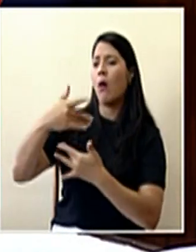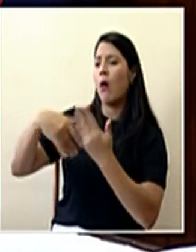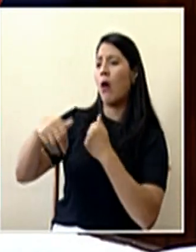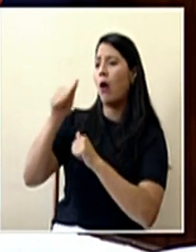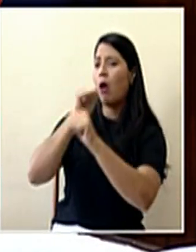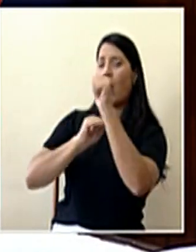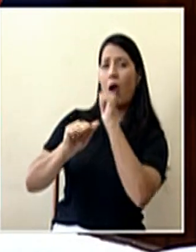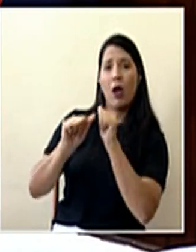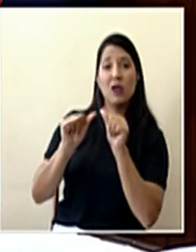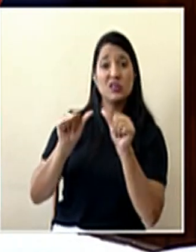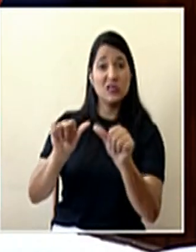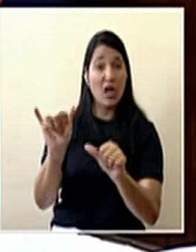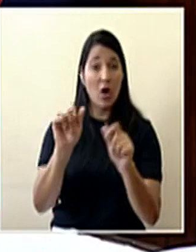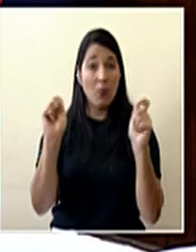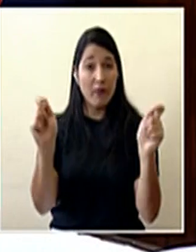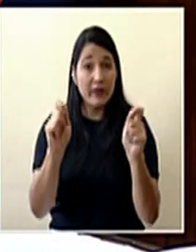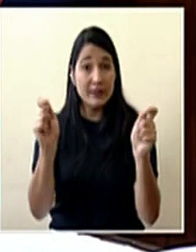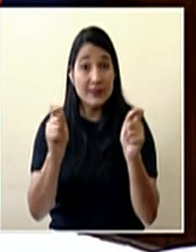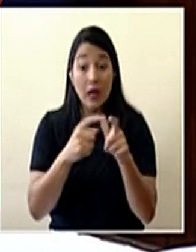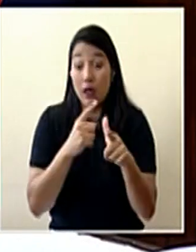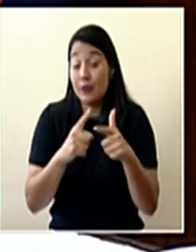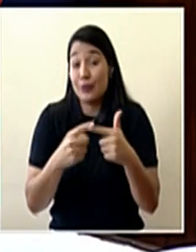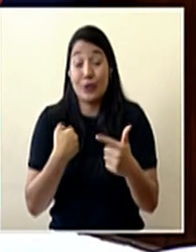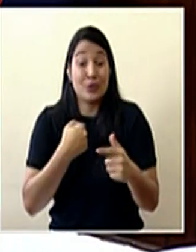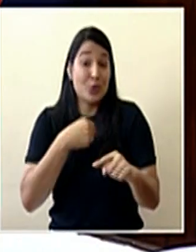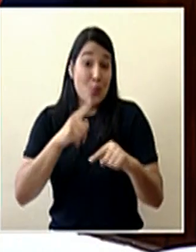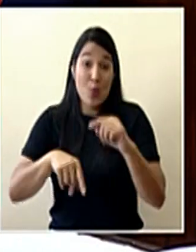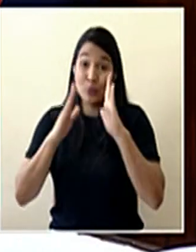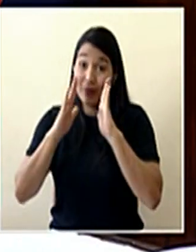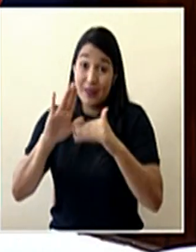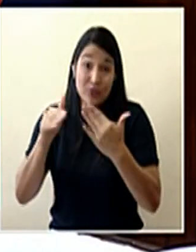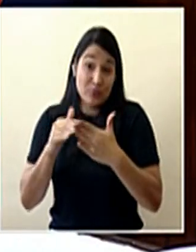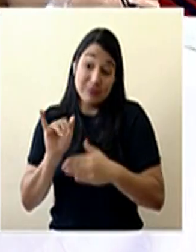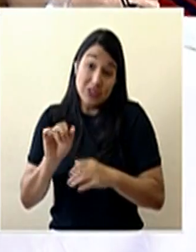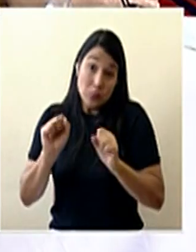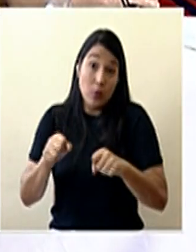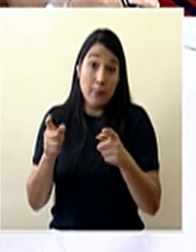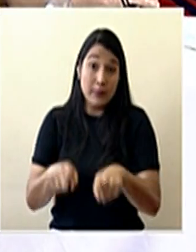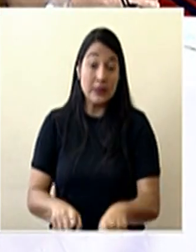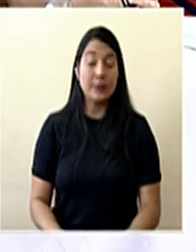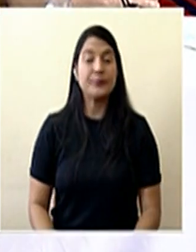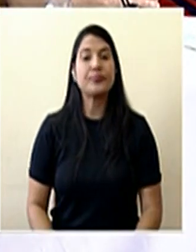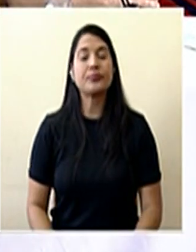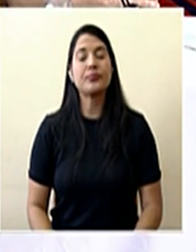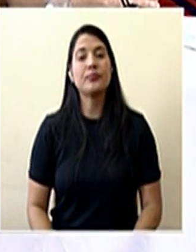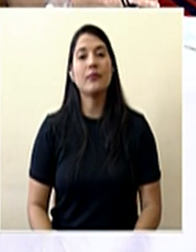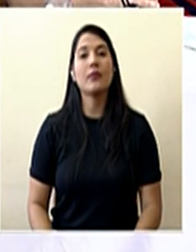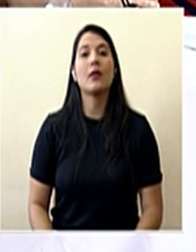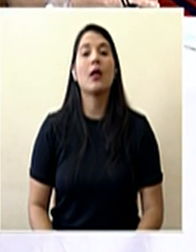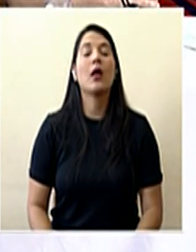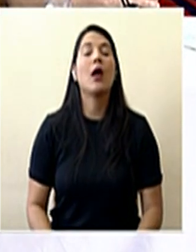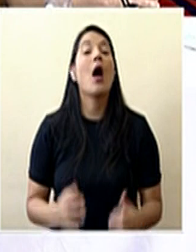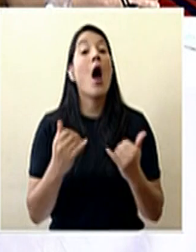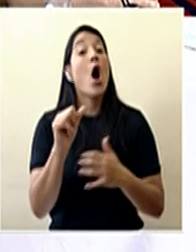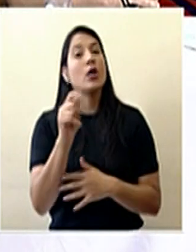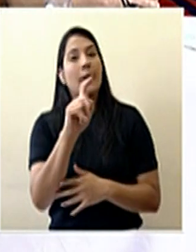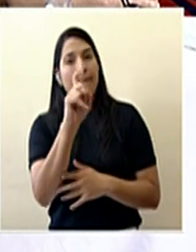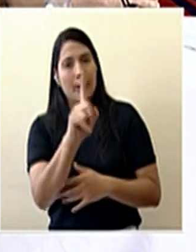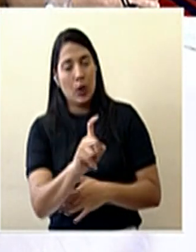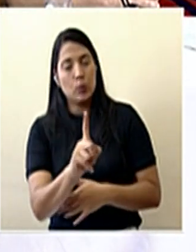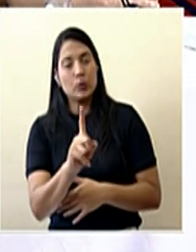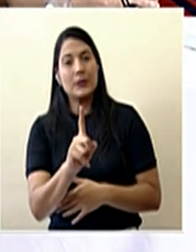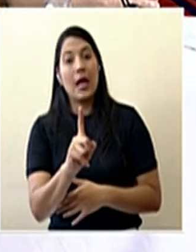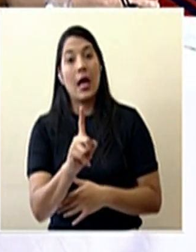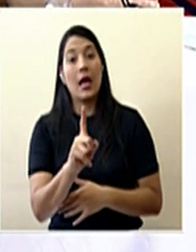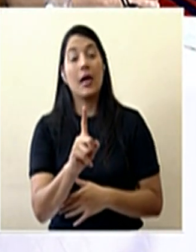una fiesta, entonces nosotros no vamos a dar abasto. Eso es lo que podría pasar. El medio digital El Norte Hoy pregunta, ministro